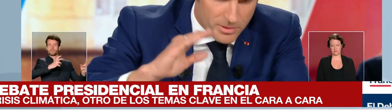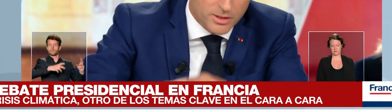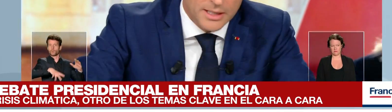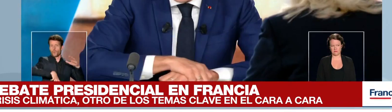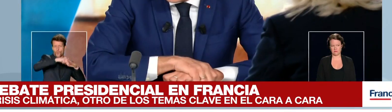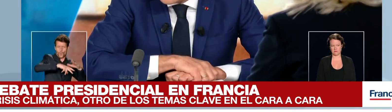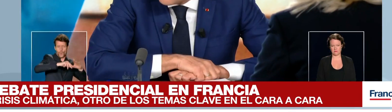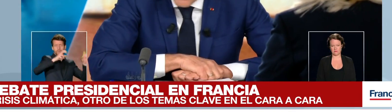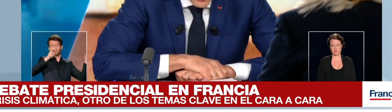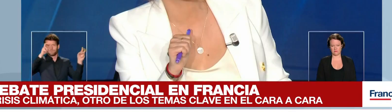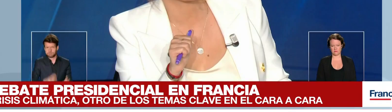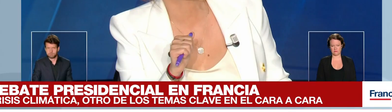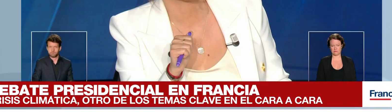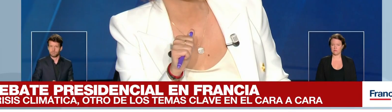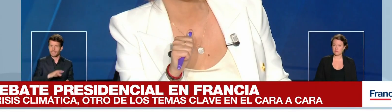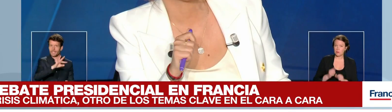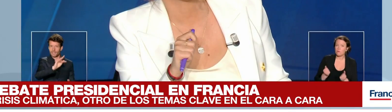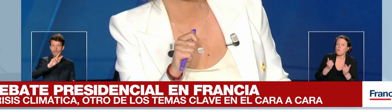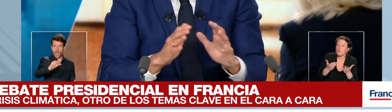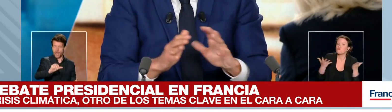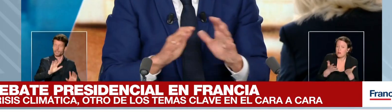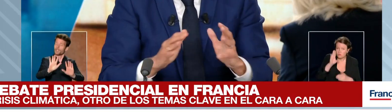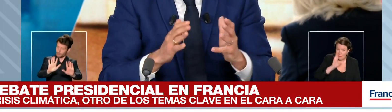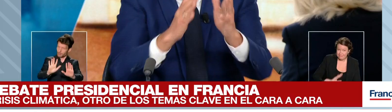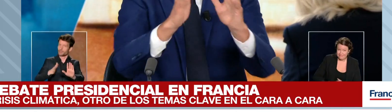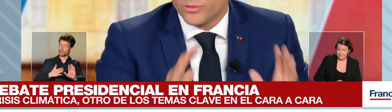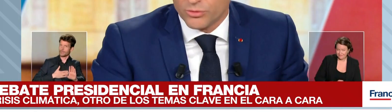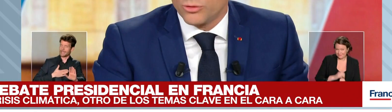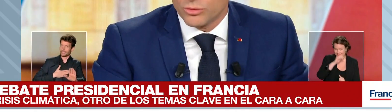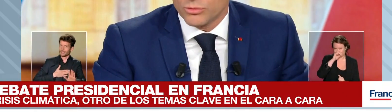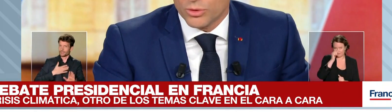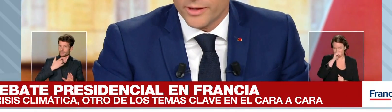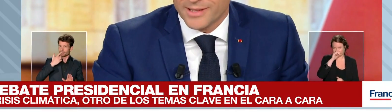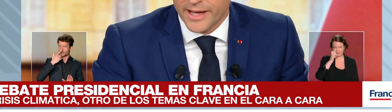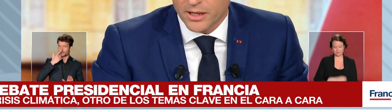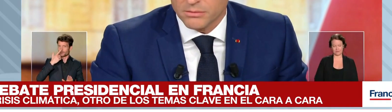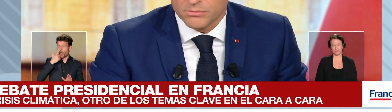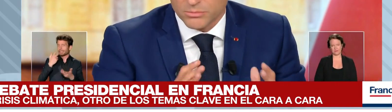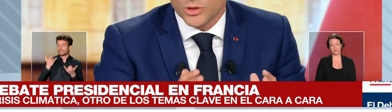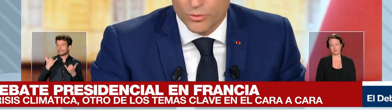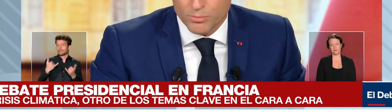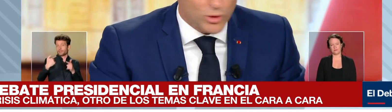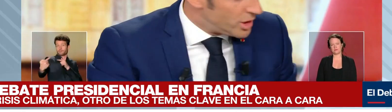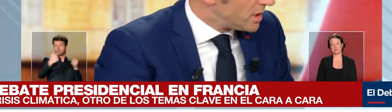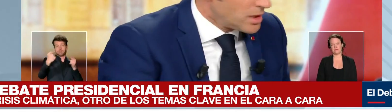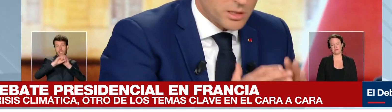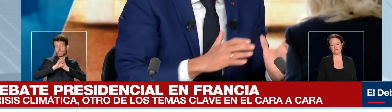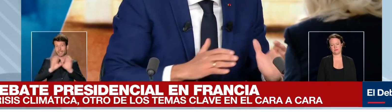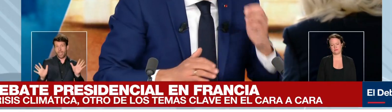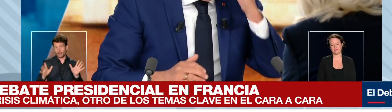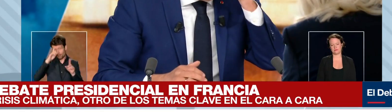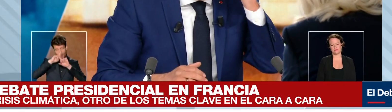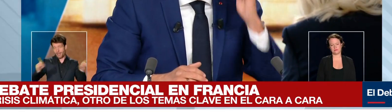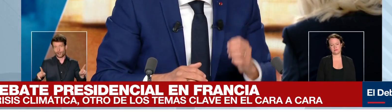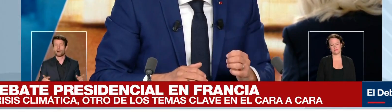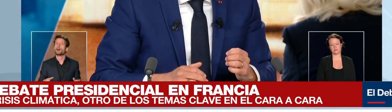pero esto es solamente un tema de coherencia. Lo segundo, yo considero que aquí estamos en una controversia clara. Yo